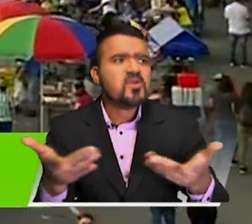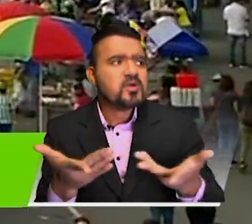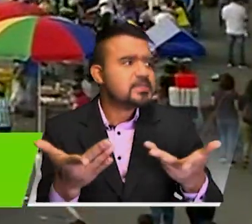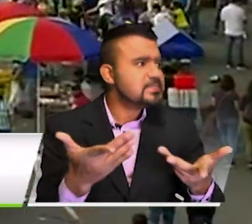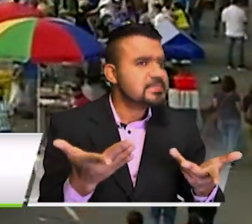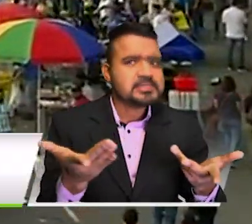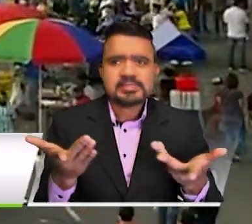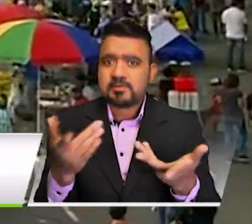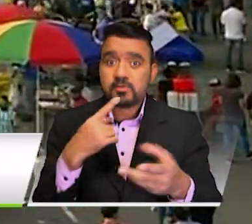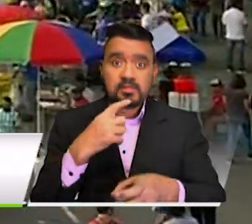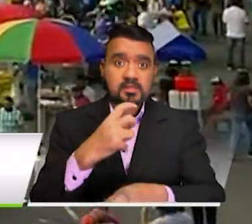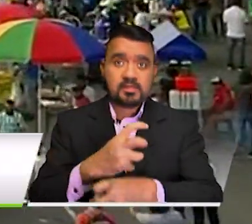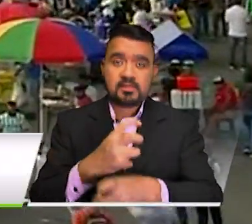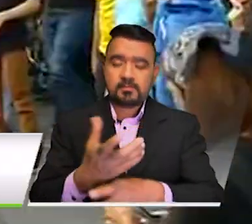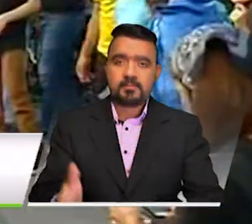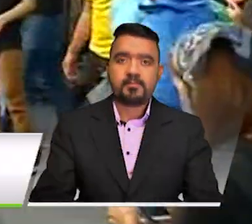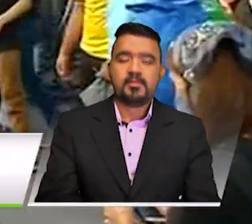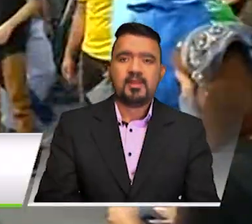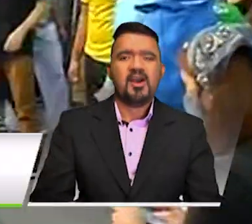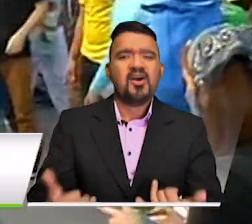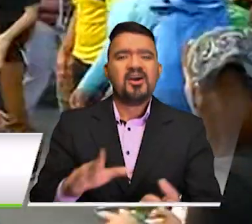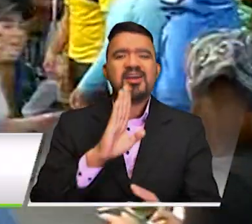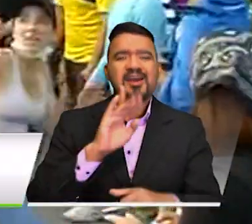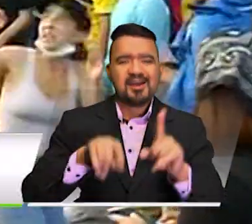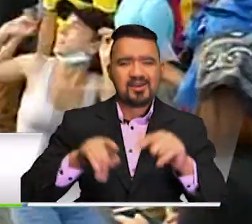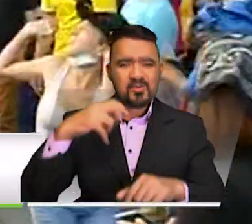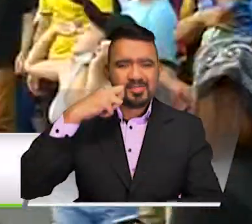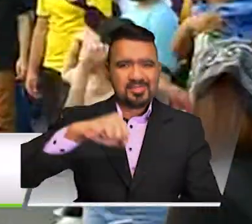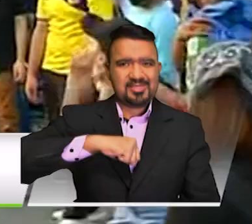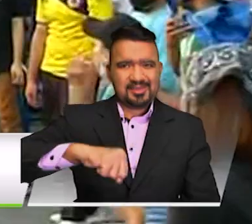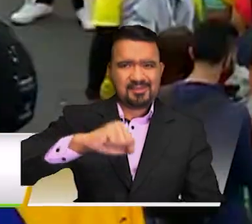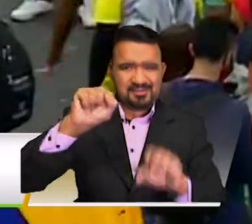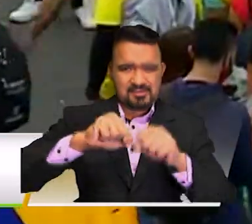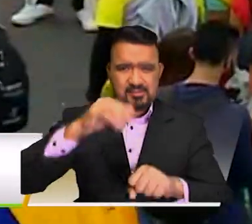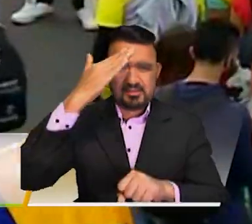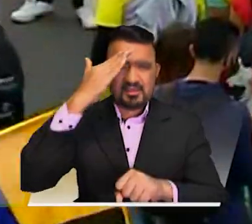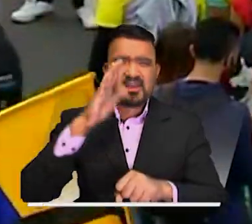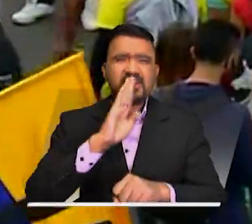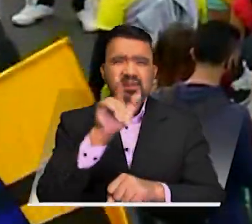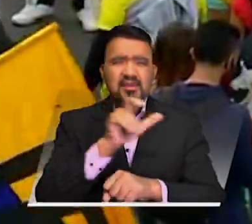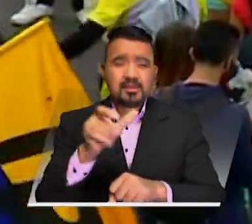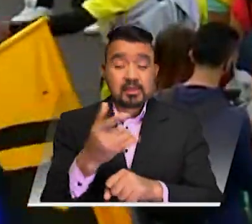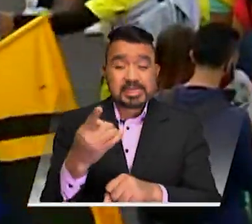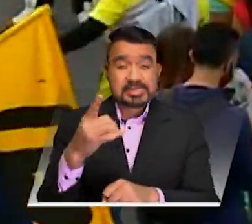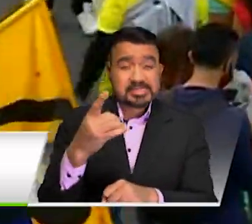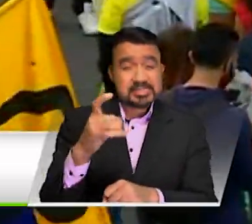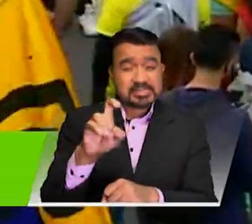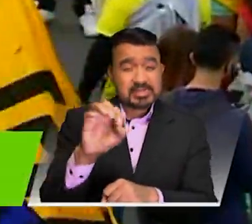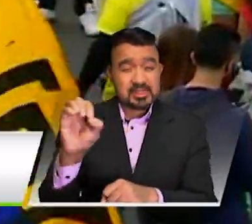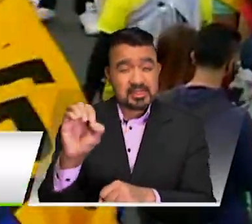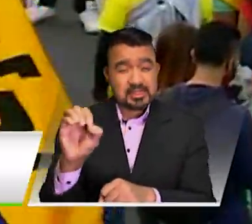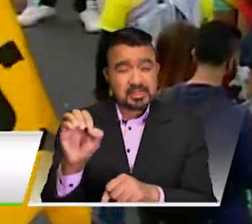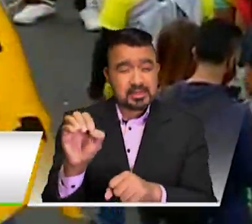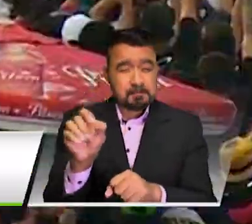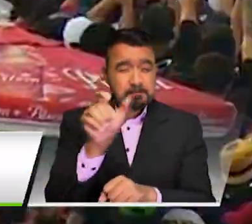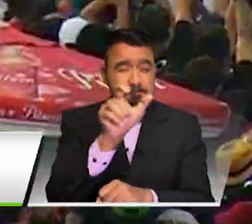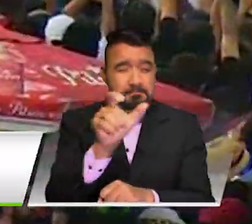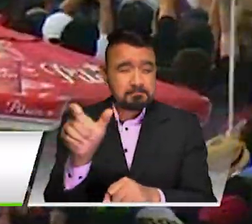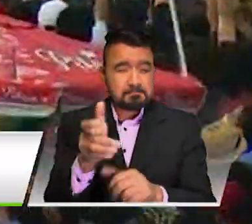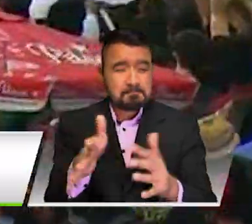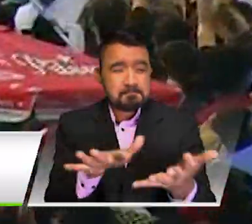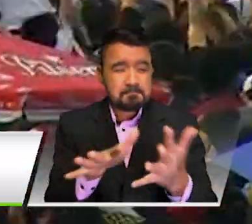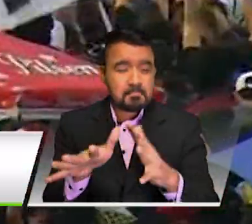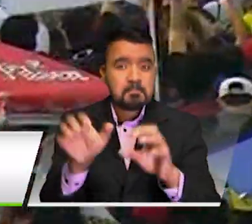Según voceros de organizaciones de derechos humanos, han recibido reportes de por lo menos 60 personas cuyo paradero se desconoce luego de